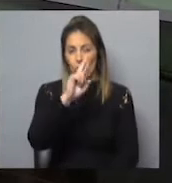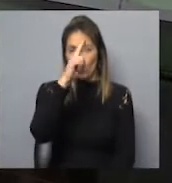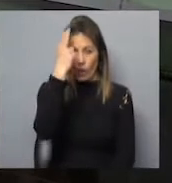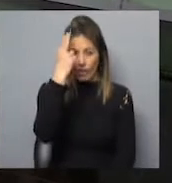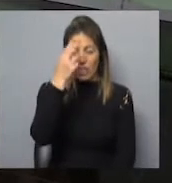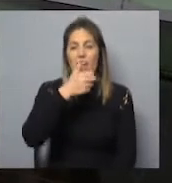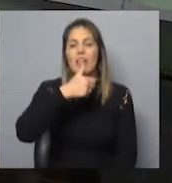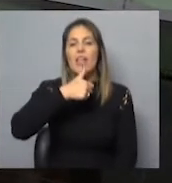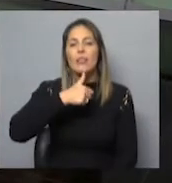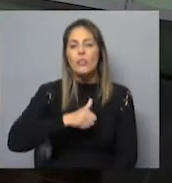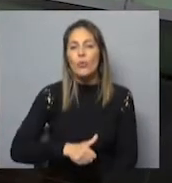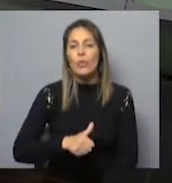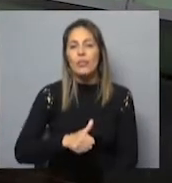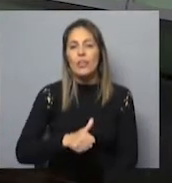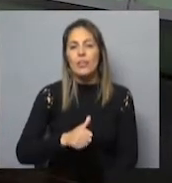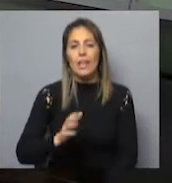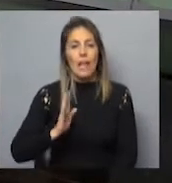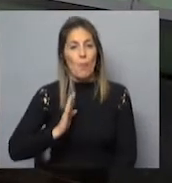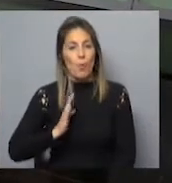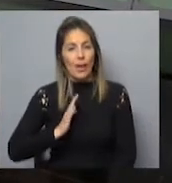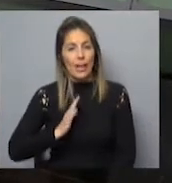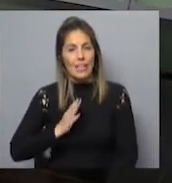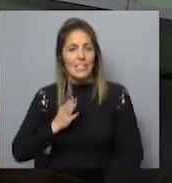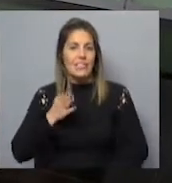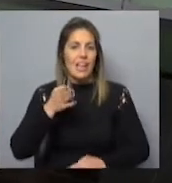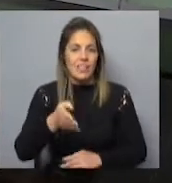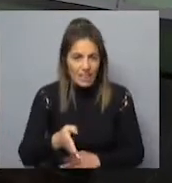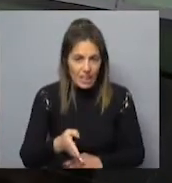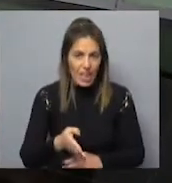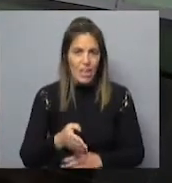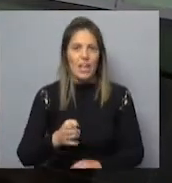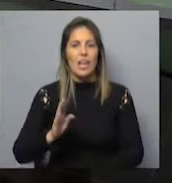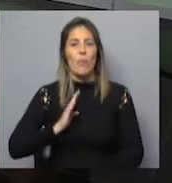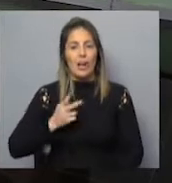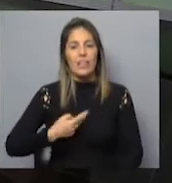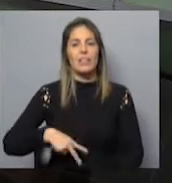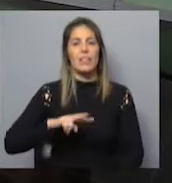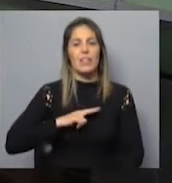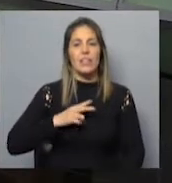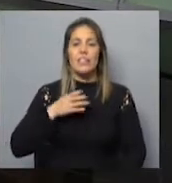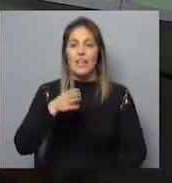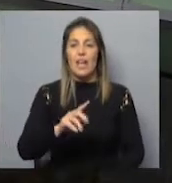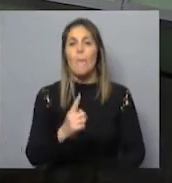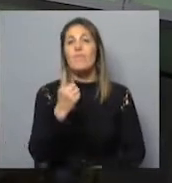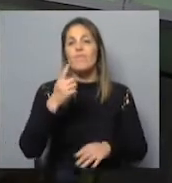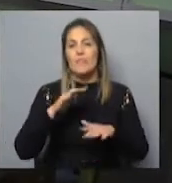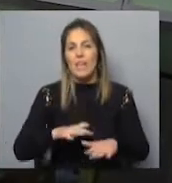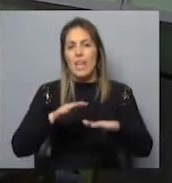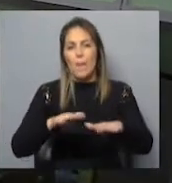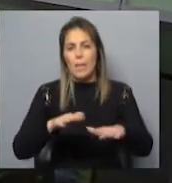de las mujeres que salían las mujeres trans que salían en las primeras marchas